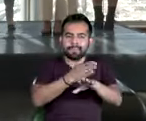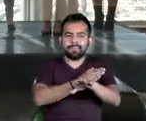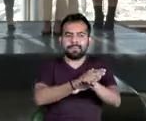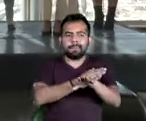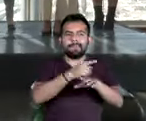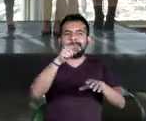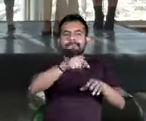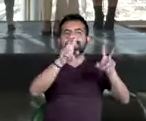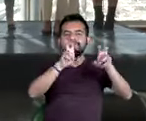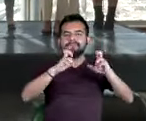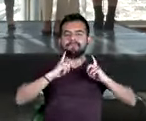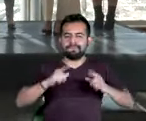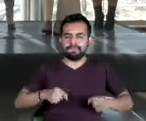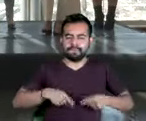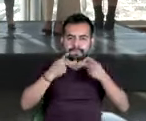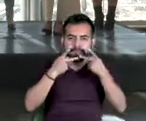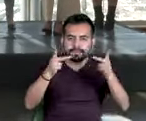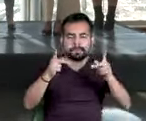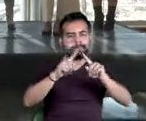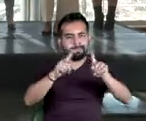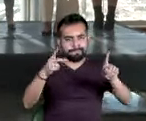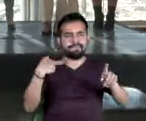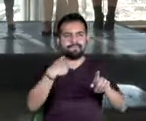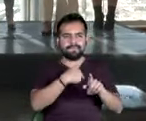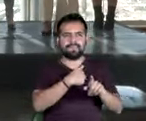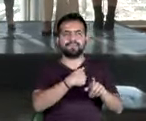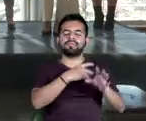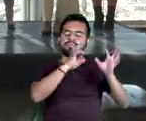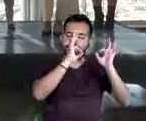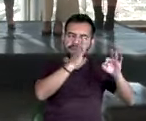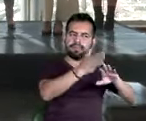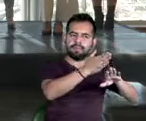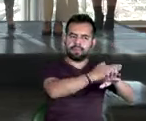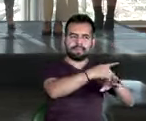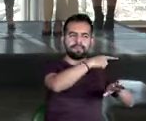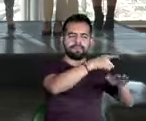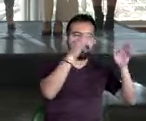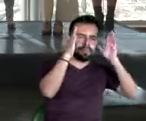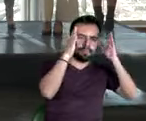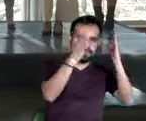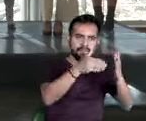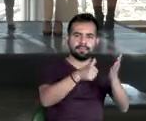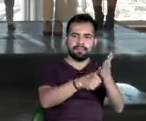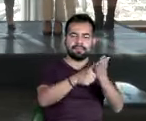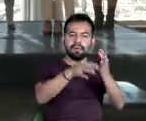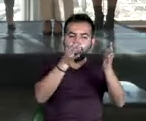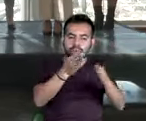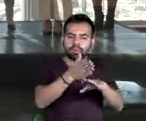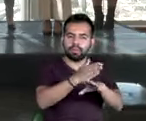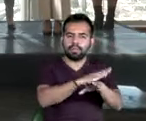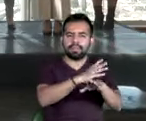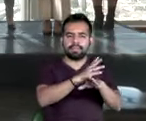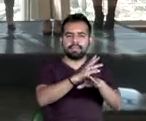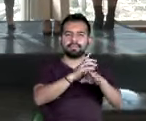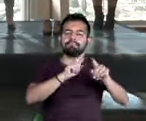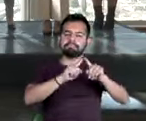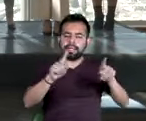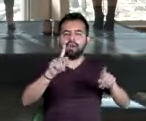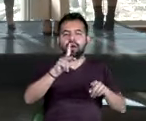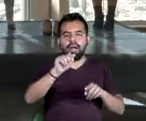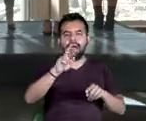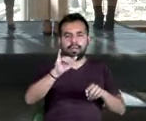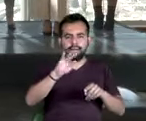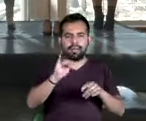los temas de salud pública, pero estamos muy bien cubiertos con Marisol, que fue viceministra justamente cuando Karina fue ministra, pero Karina estará en